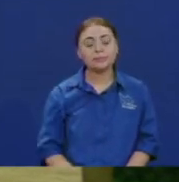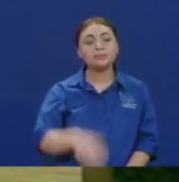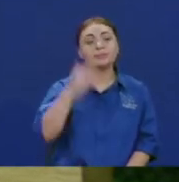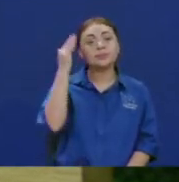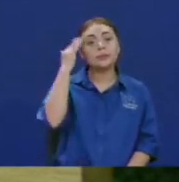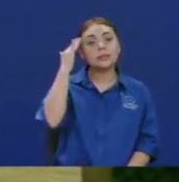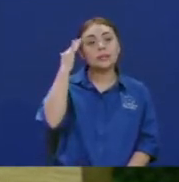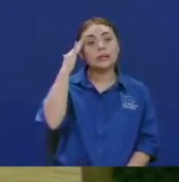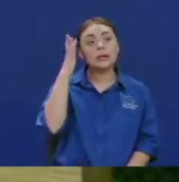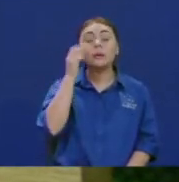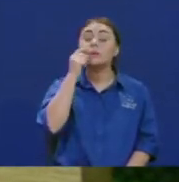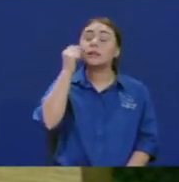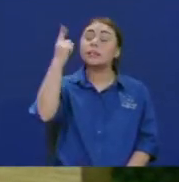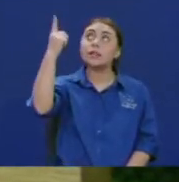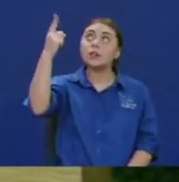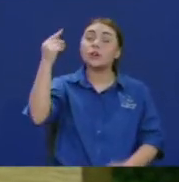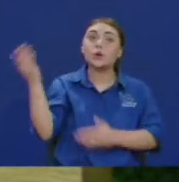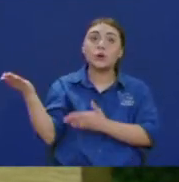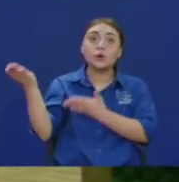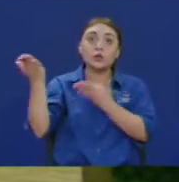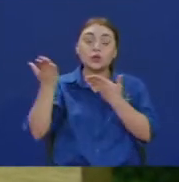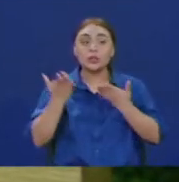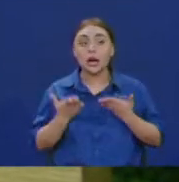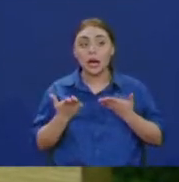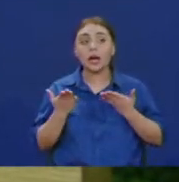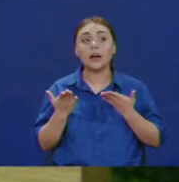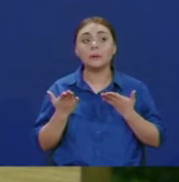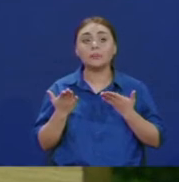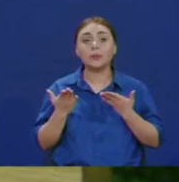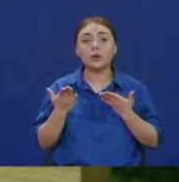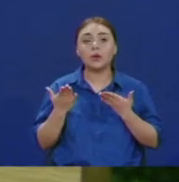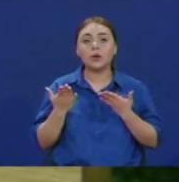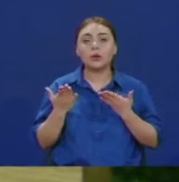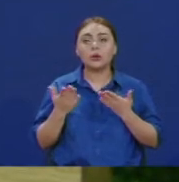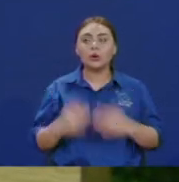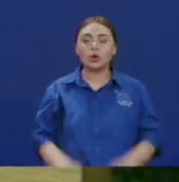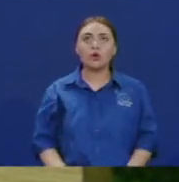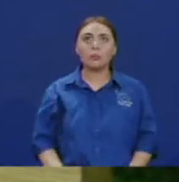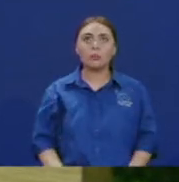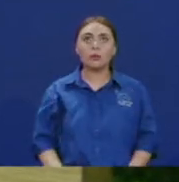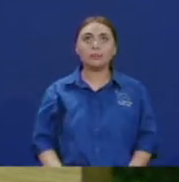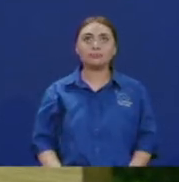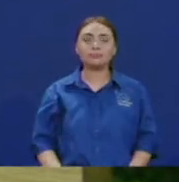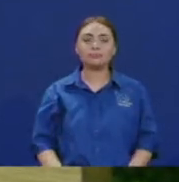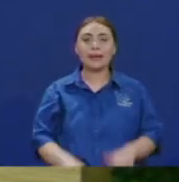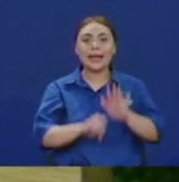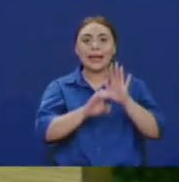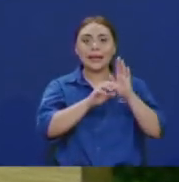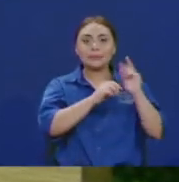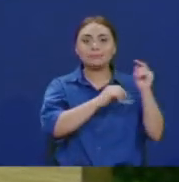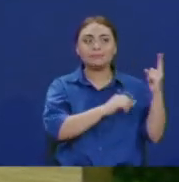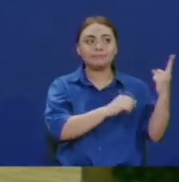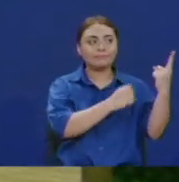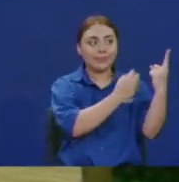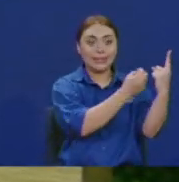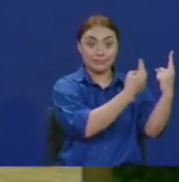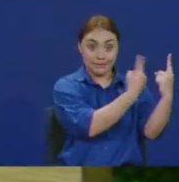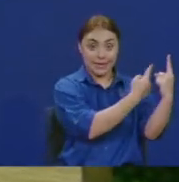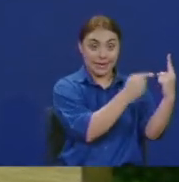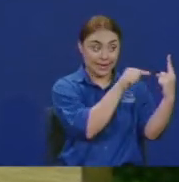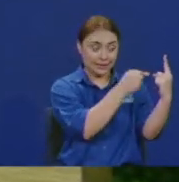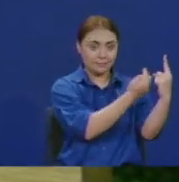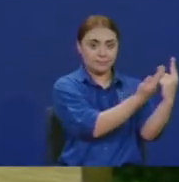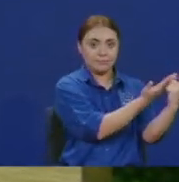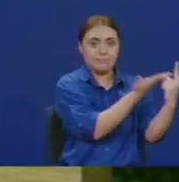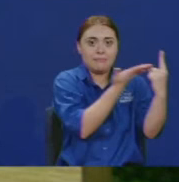pone una especie de sombras, figuras, de lo cual el cuerpo viene ya en el Nuevo